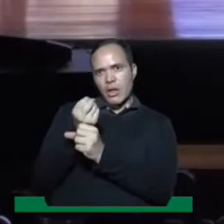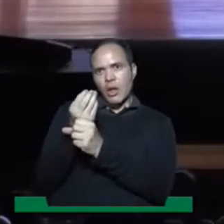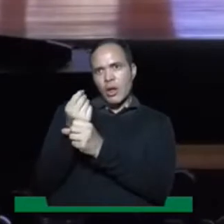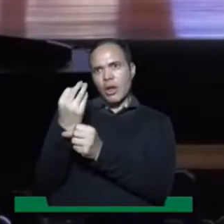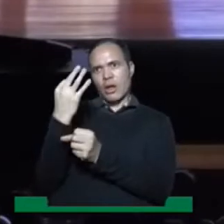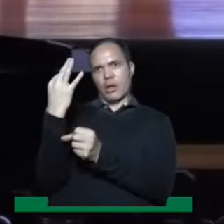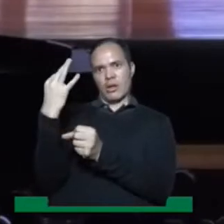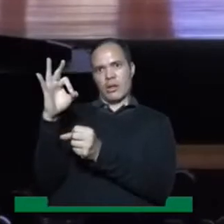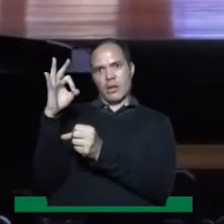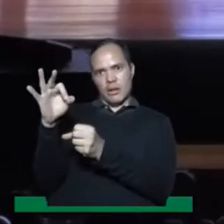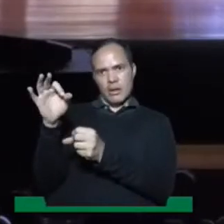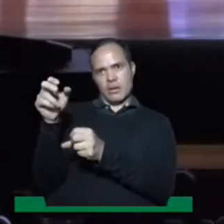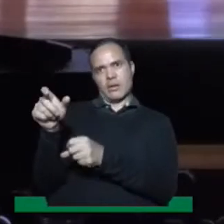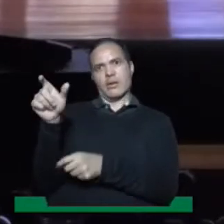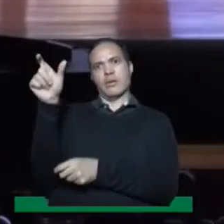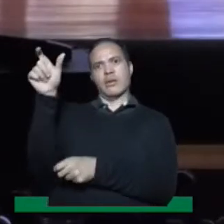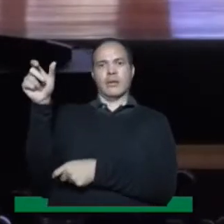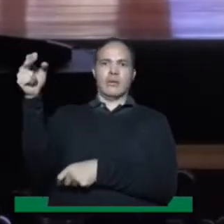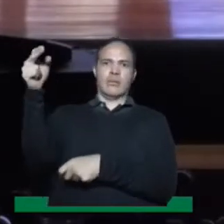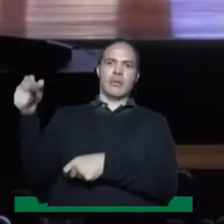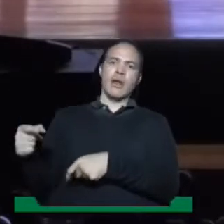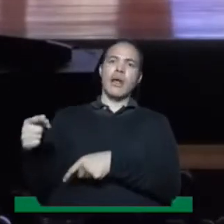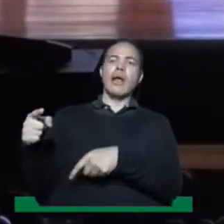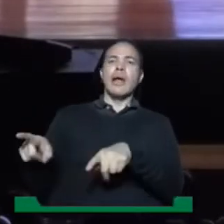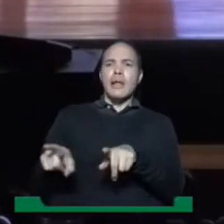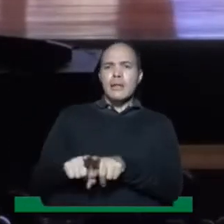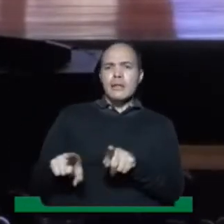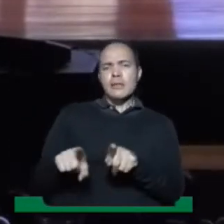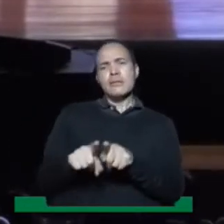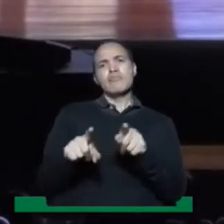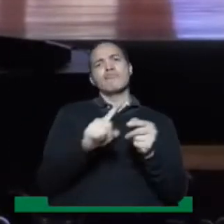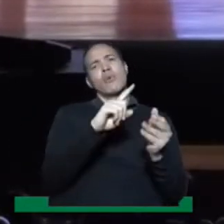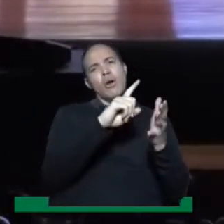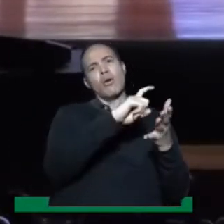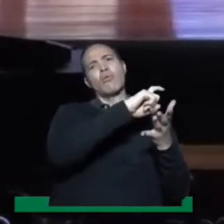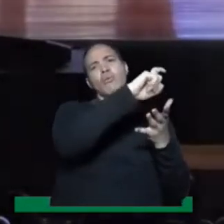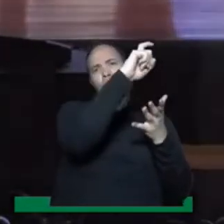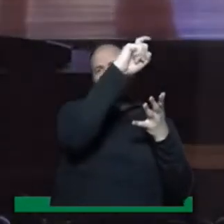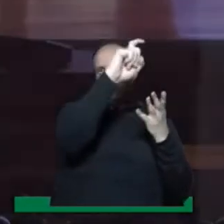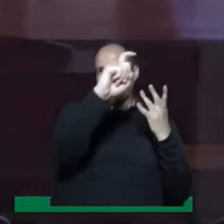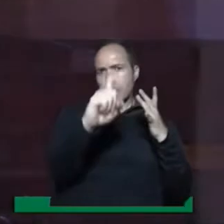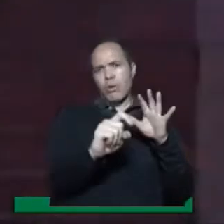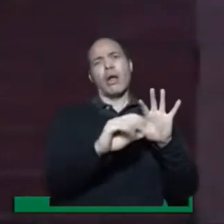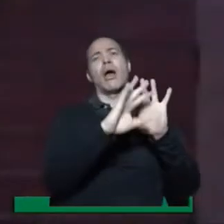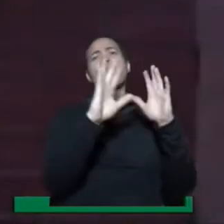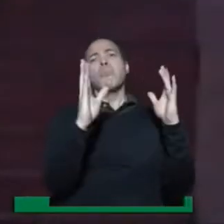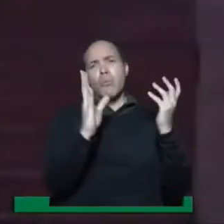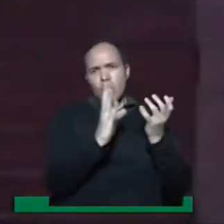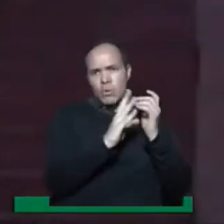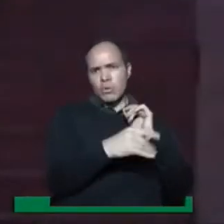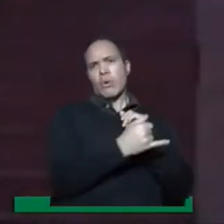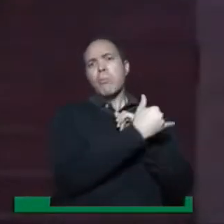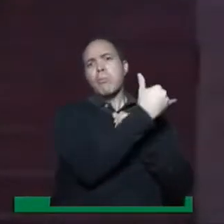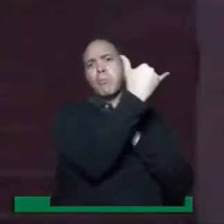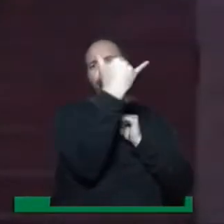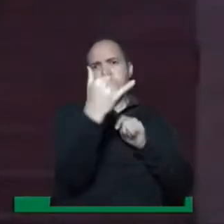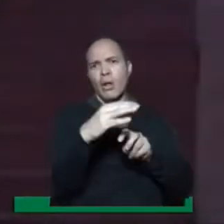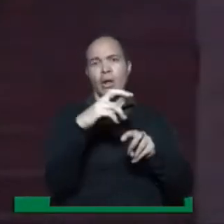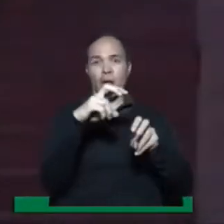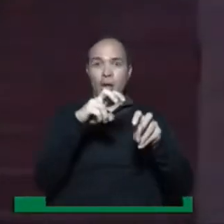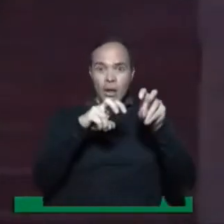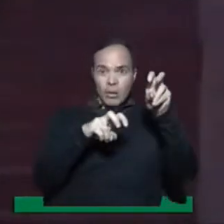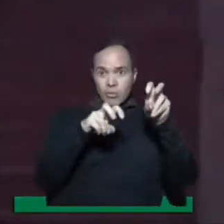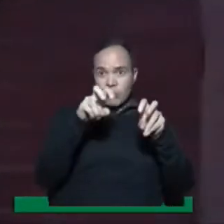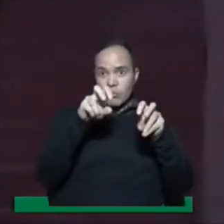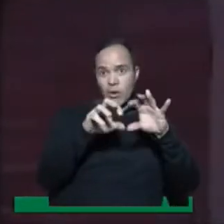grafitis van a encontrar en todo el mundo escaleras eléctricas las van a encontrar en todo el mundo yo creo que lo principal y la esencia